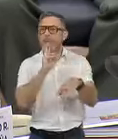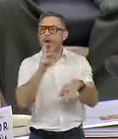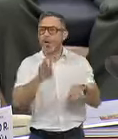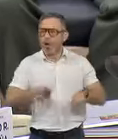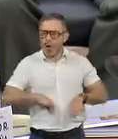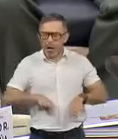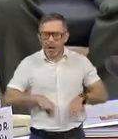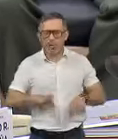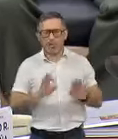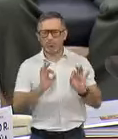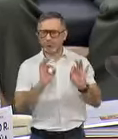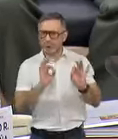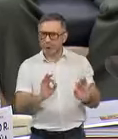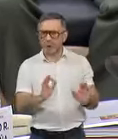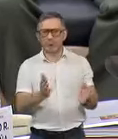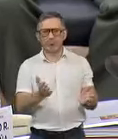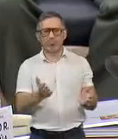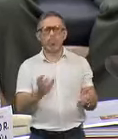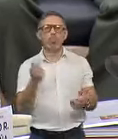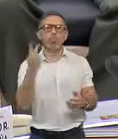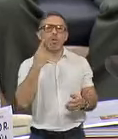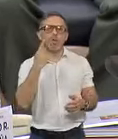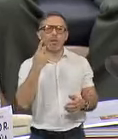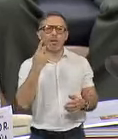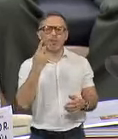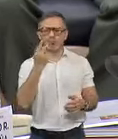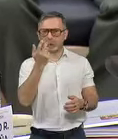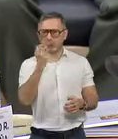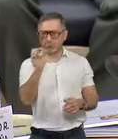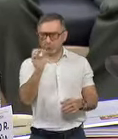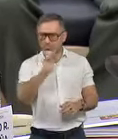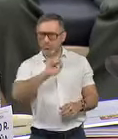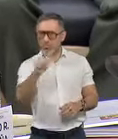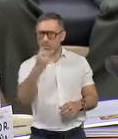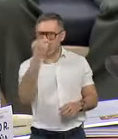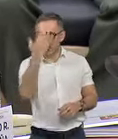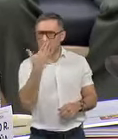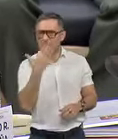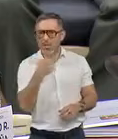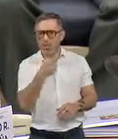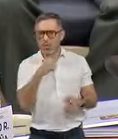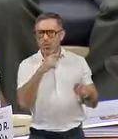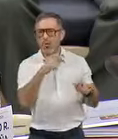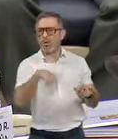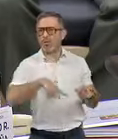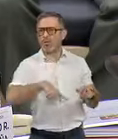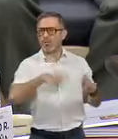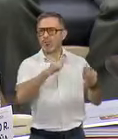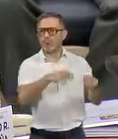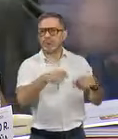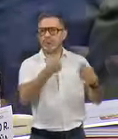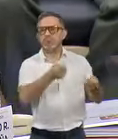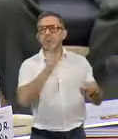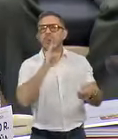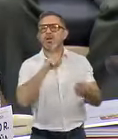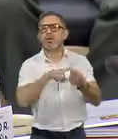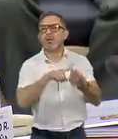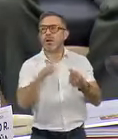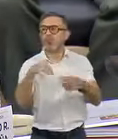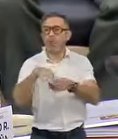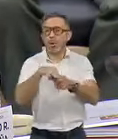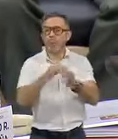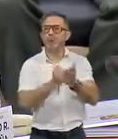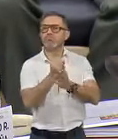condiciones, mejor políticamente para lograr mantener nuestro gobierno. Y ese es un mensaje